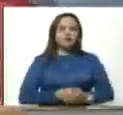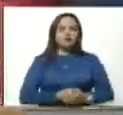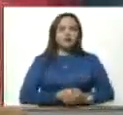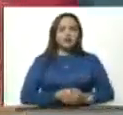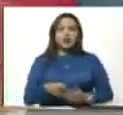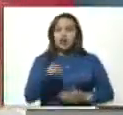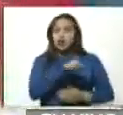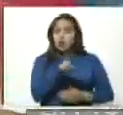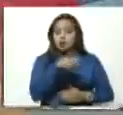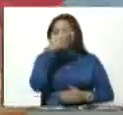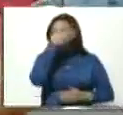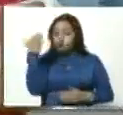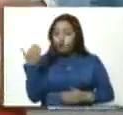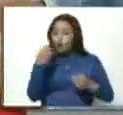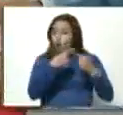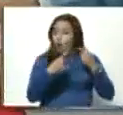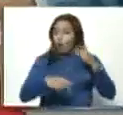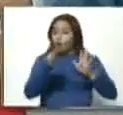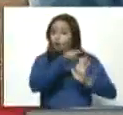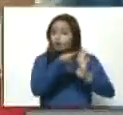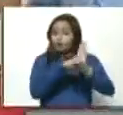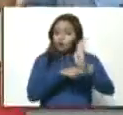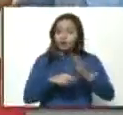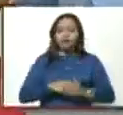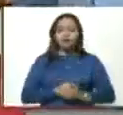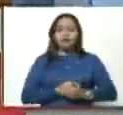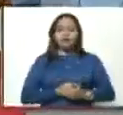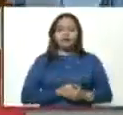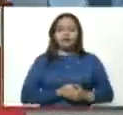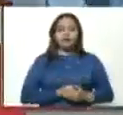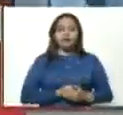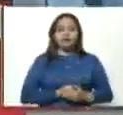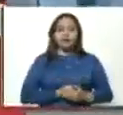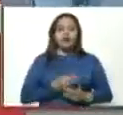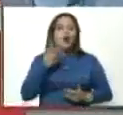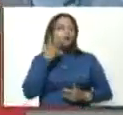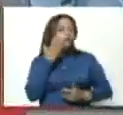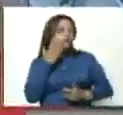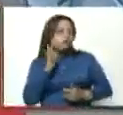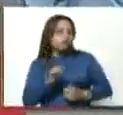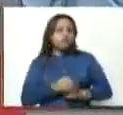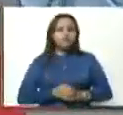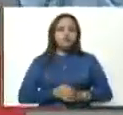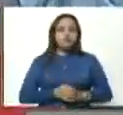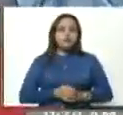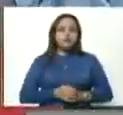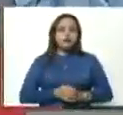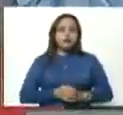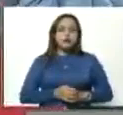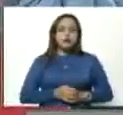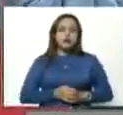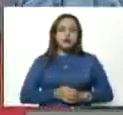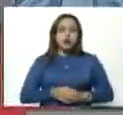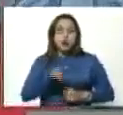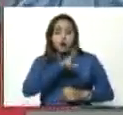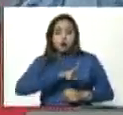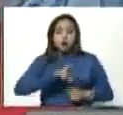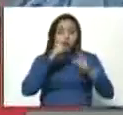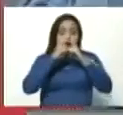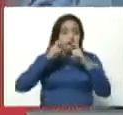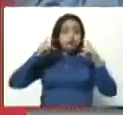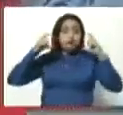descuidemos, ¿verdad?, las otras medidas de seguridad, de bioseguridad, que es el uso del nazo buco,